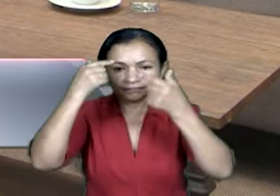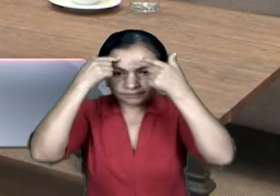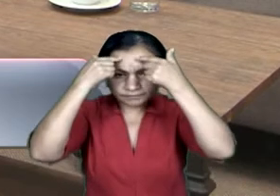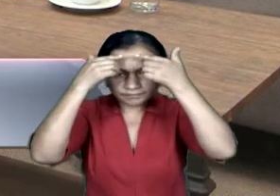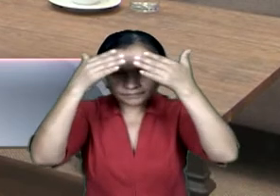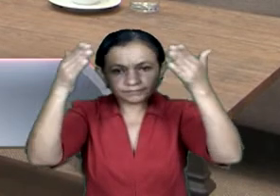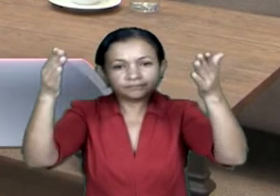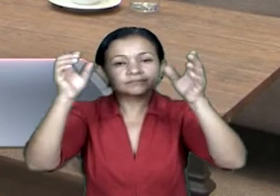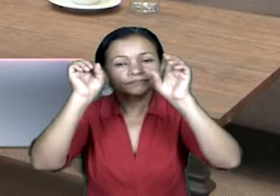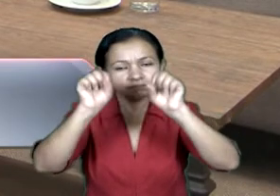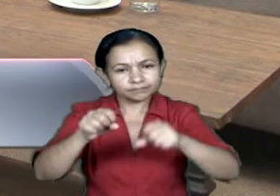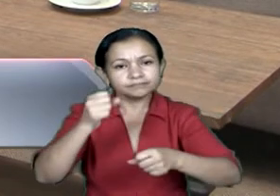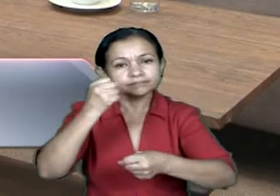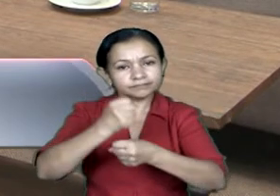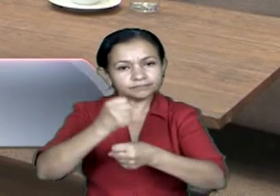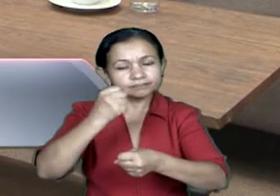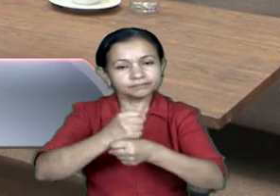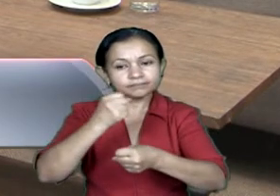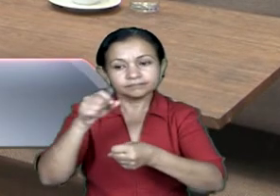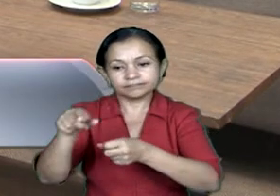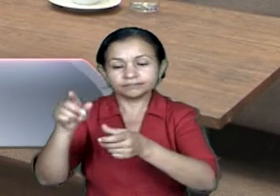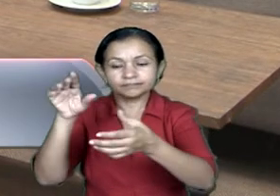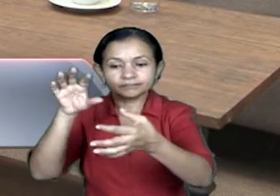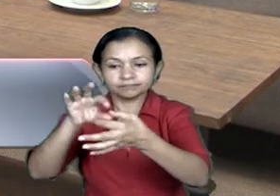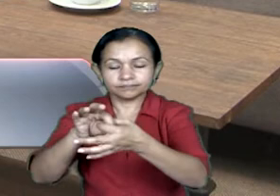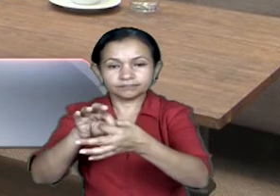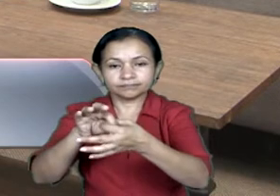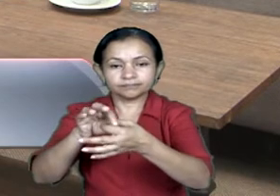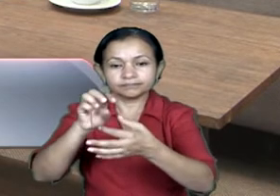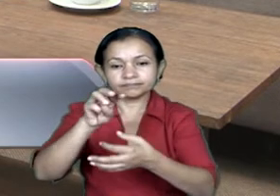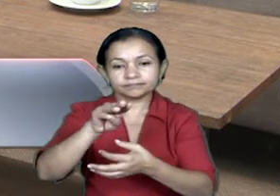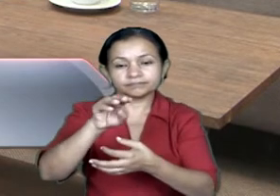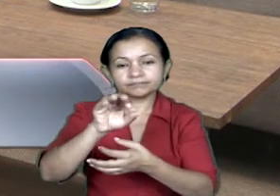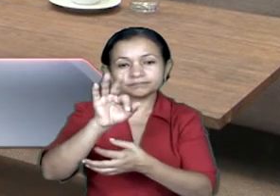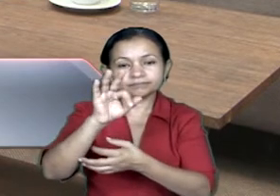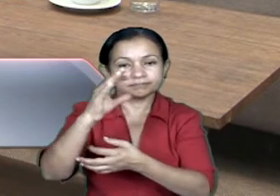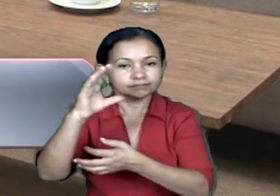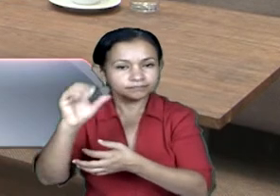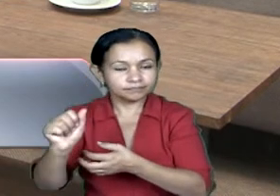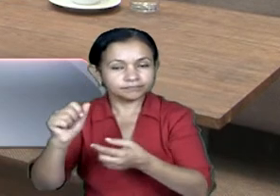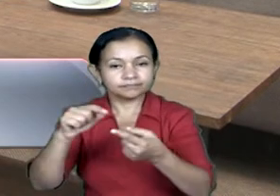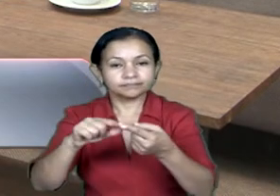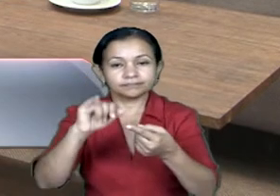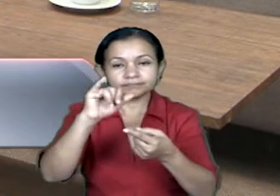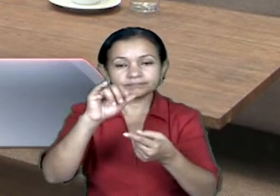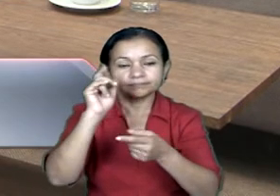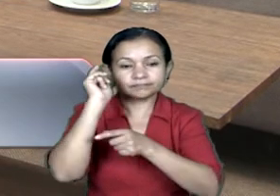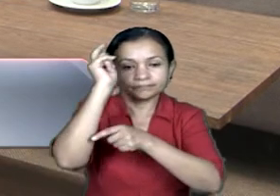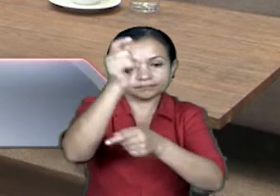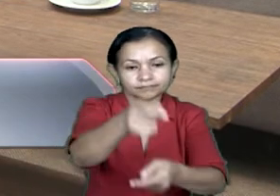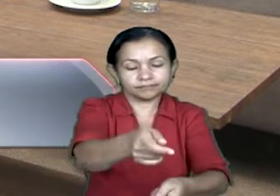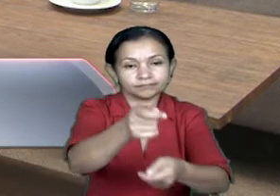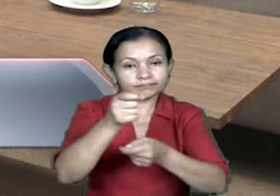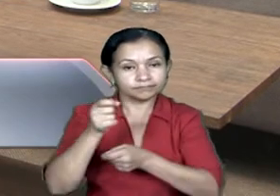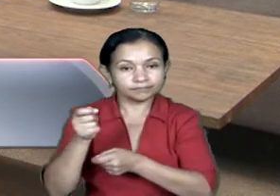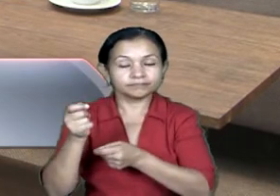con los técnicos de MEFCA y también de INPESCA.